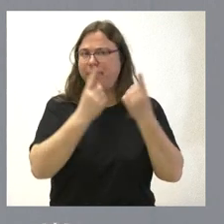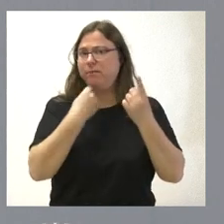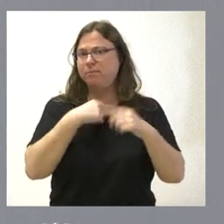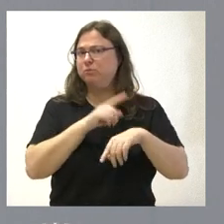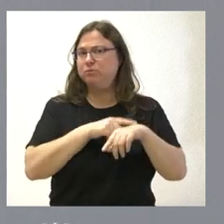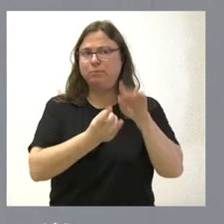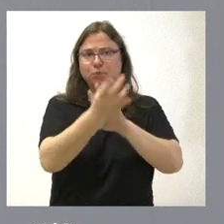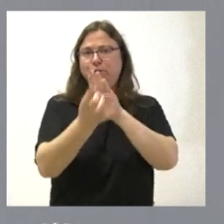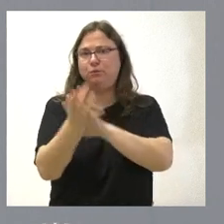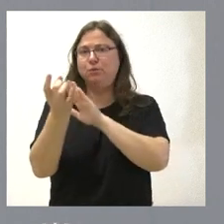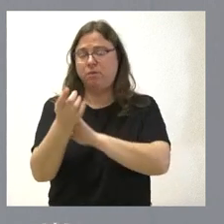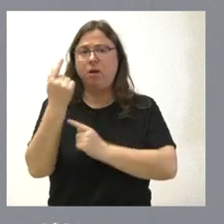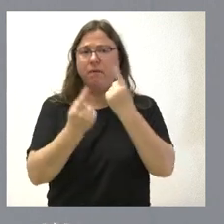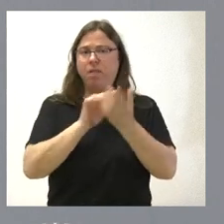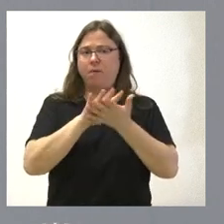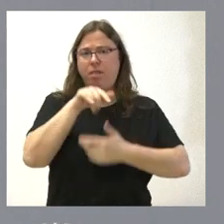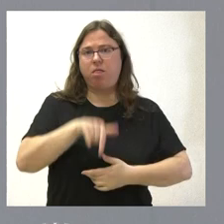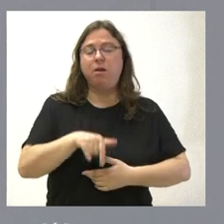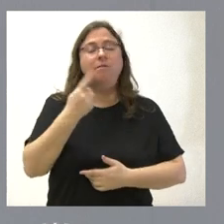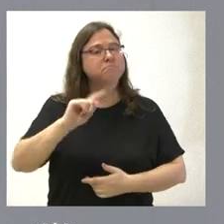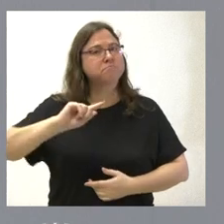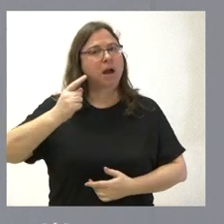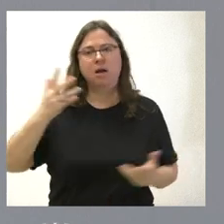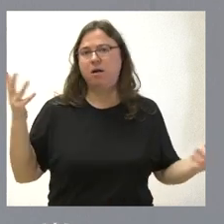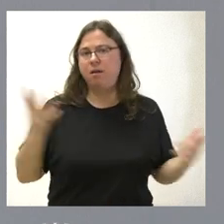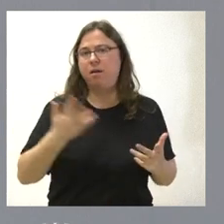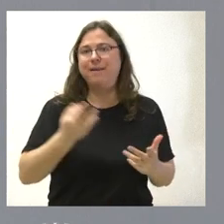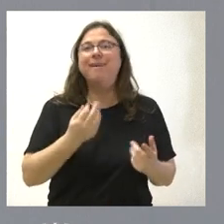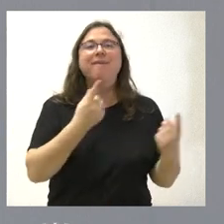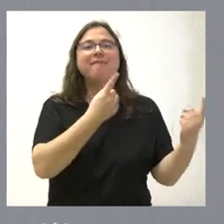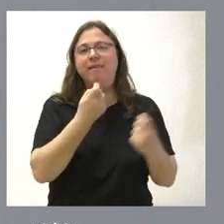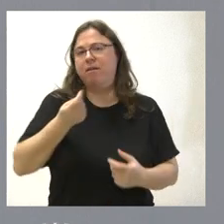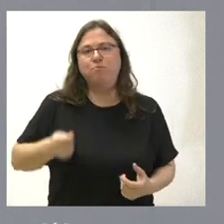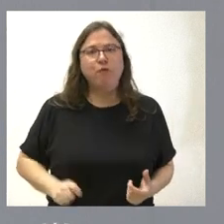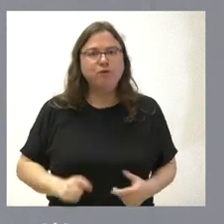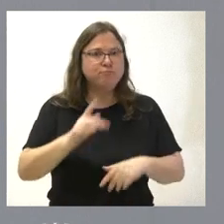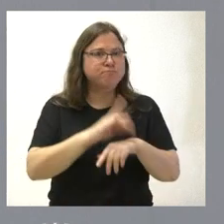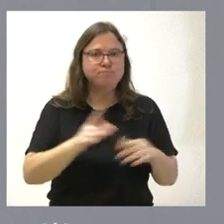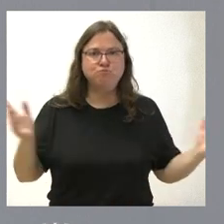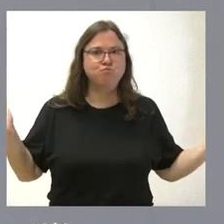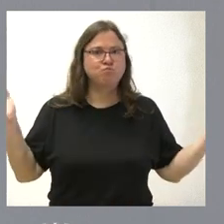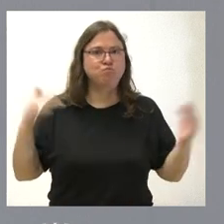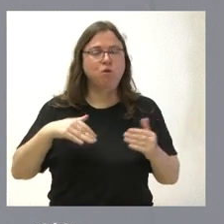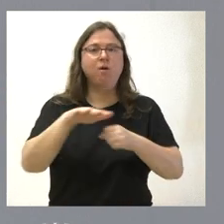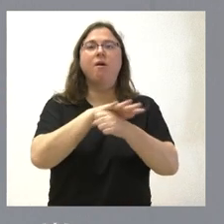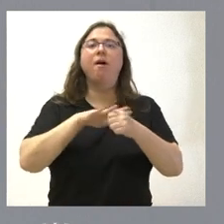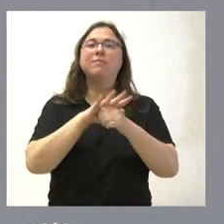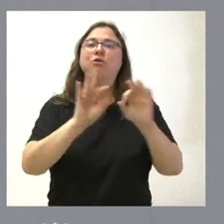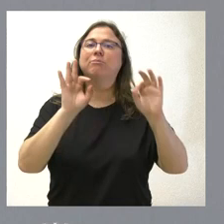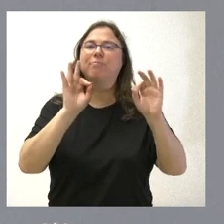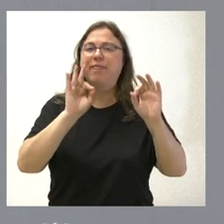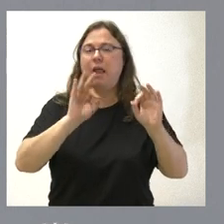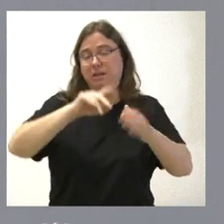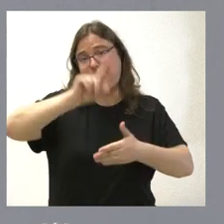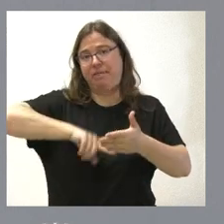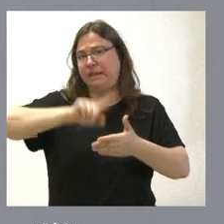comentado aquí y la más importante y la más grave de todas Sin lugar a dudas la falta de profesionales sanitarios que existen en el ámbito de Las especialidades insistimos mucho